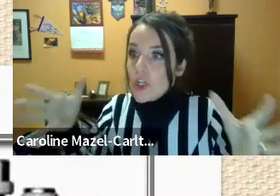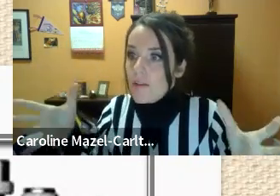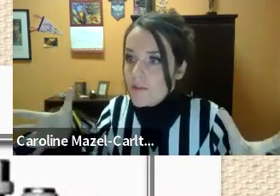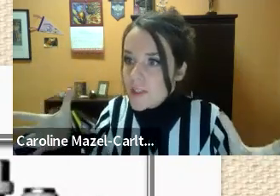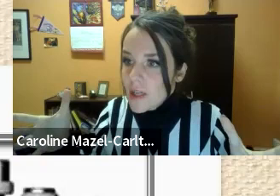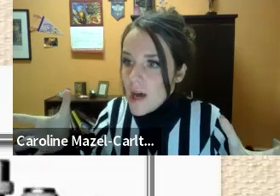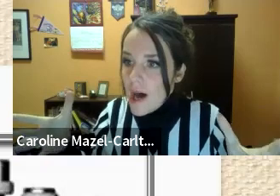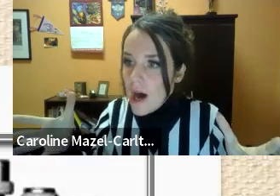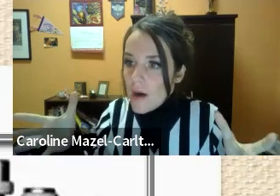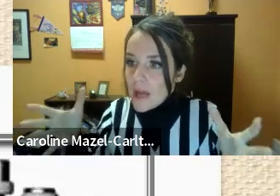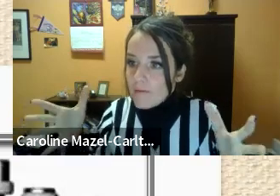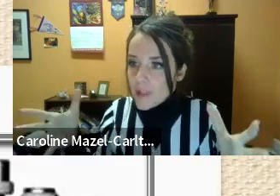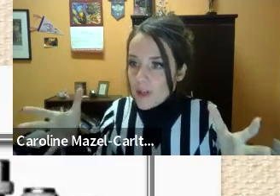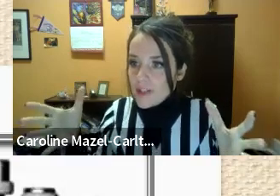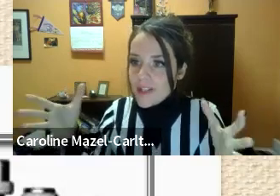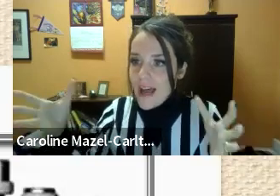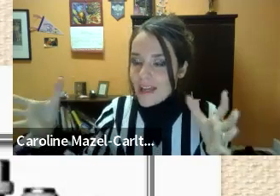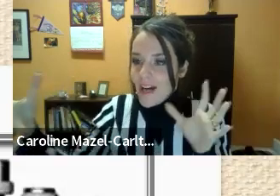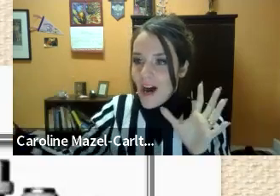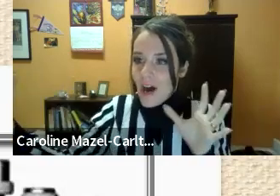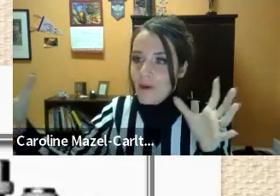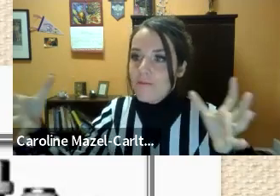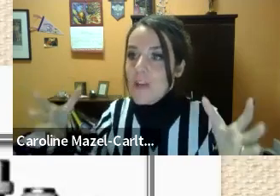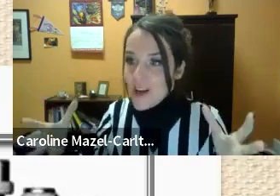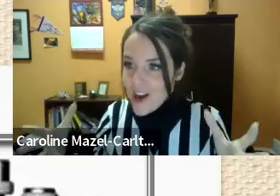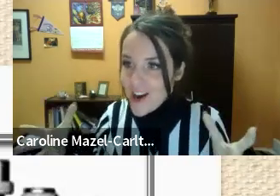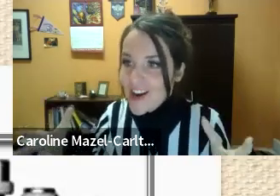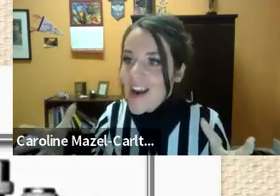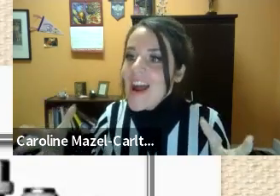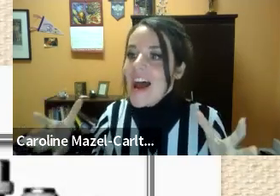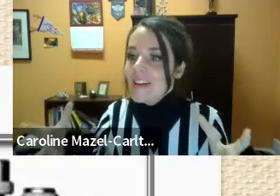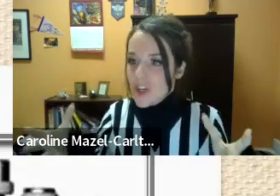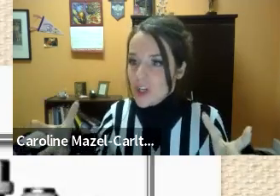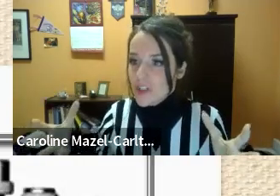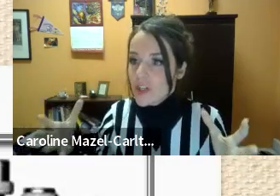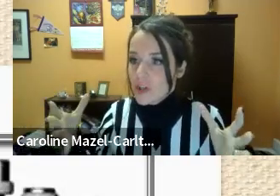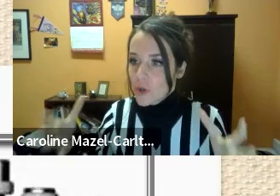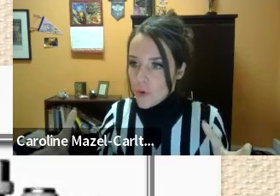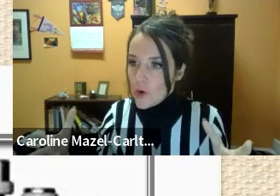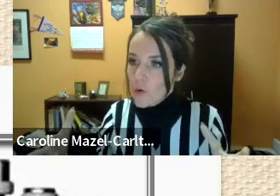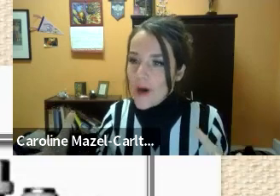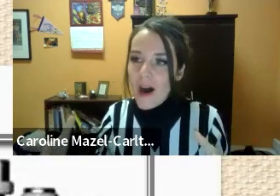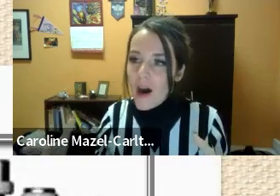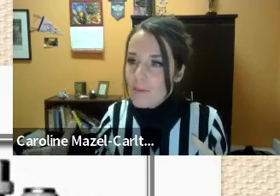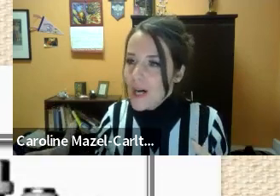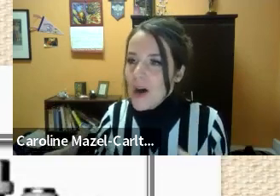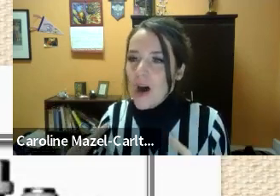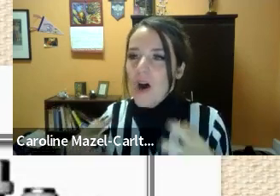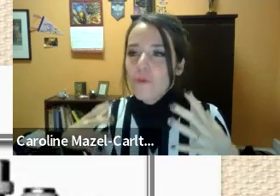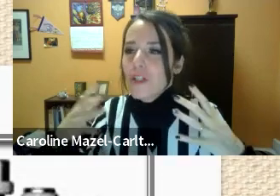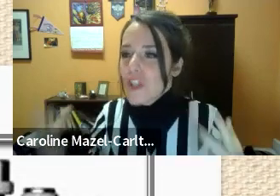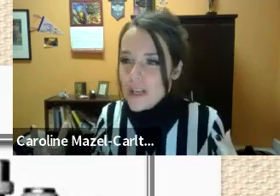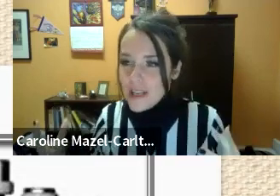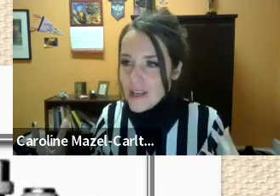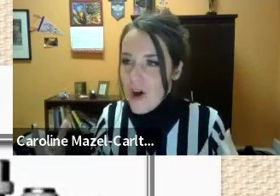se siente que la conversación cambia y se va para otra dirección y ahora entra temor y entra